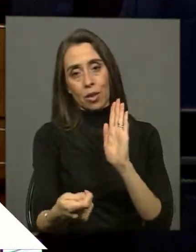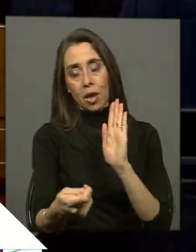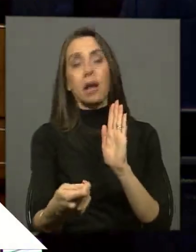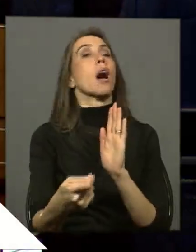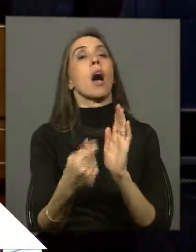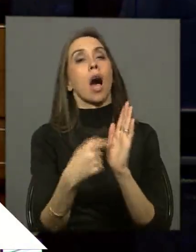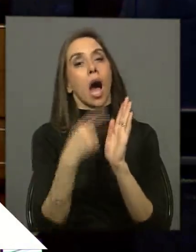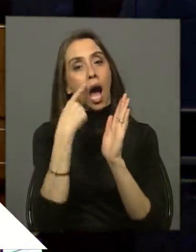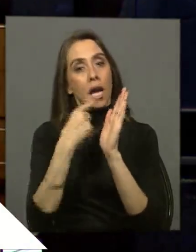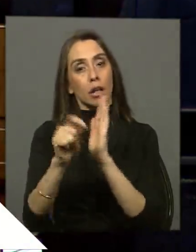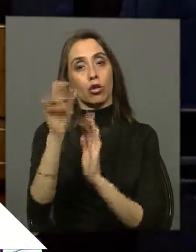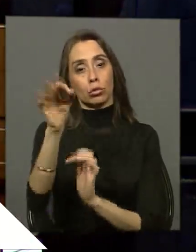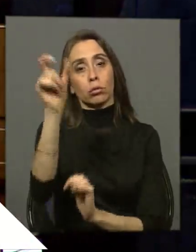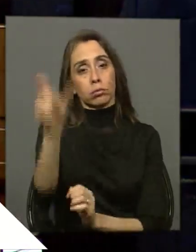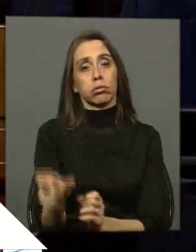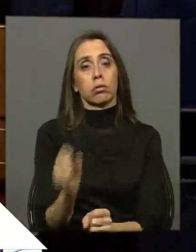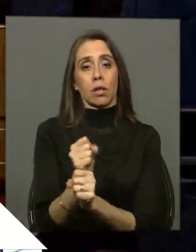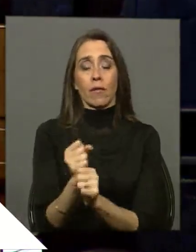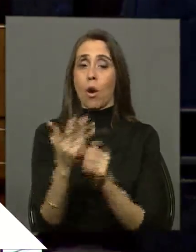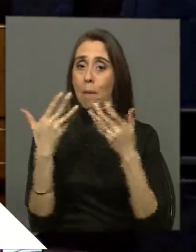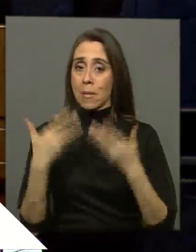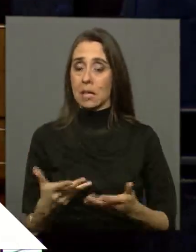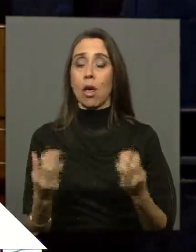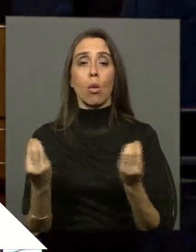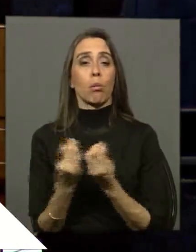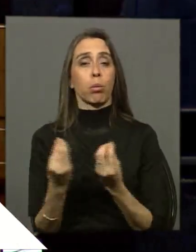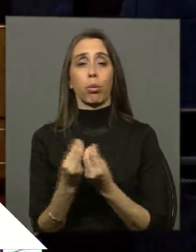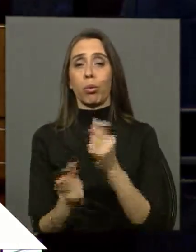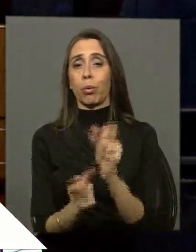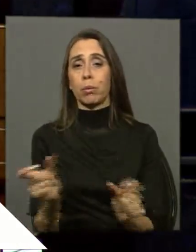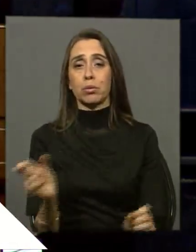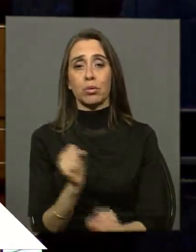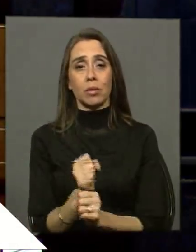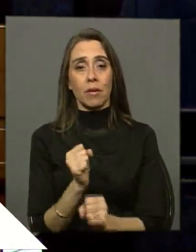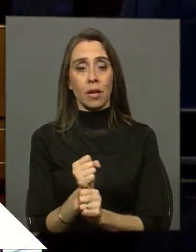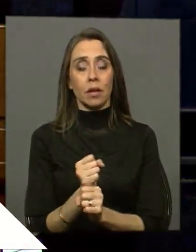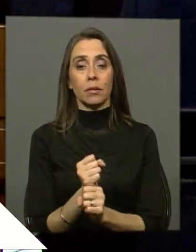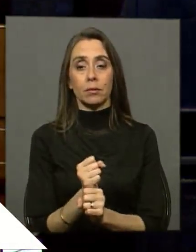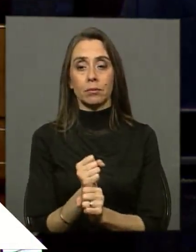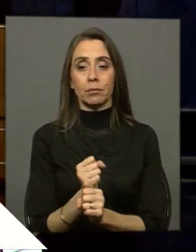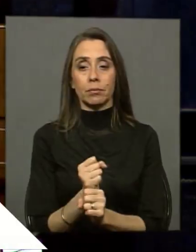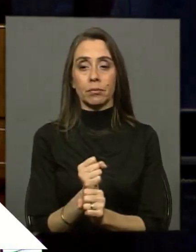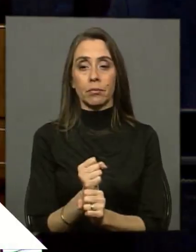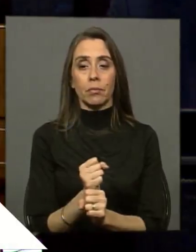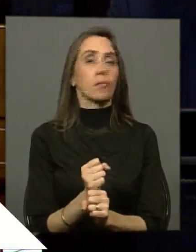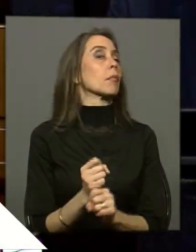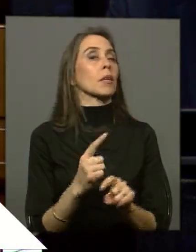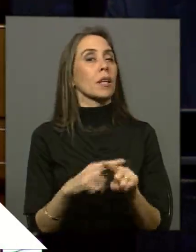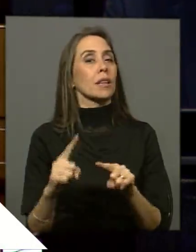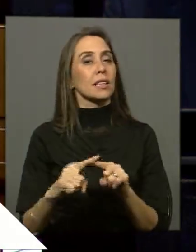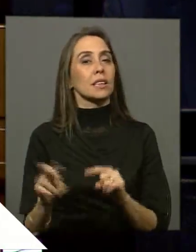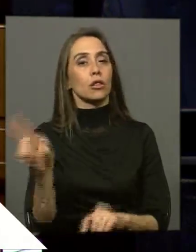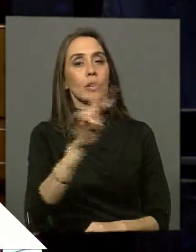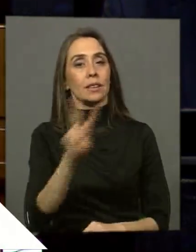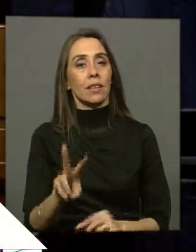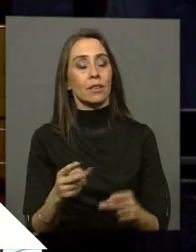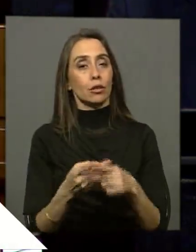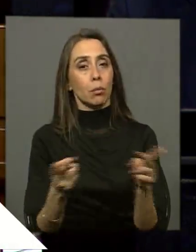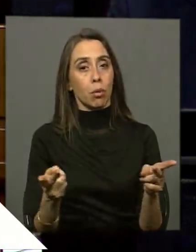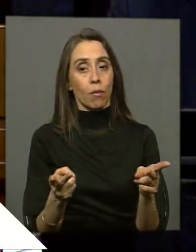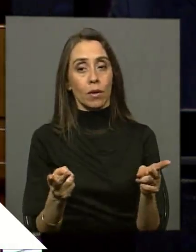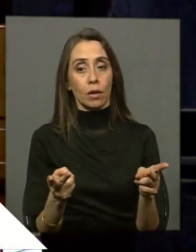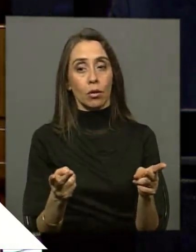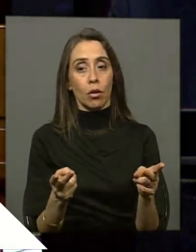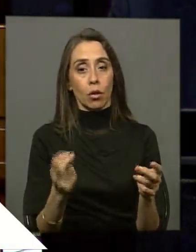se reconozca esa condición. Son muchos los trabajadores que desempeñan estas labores en los diferentes servicios públicos, en